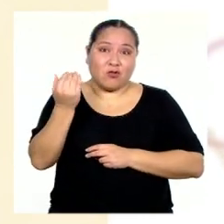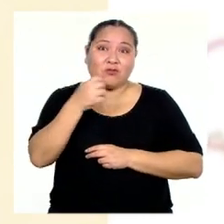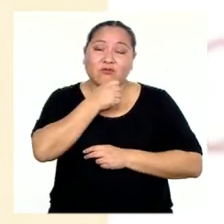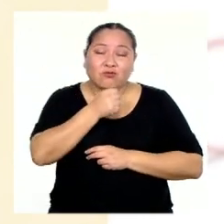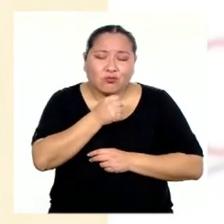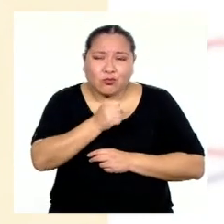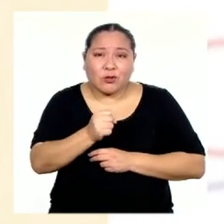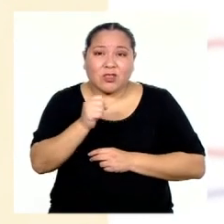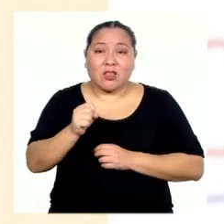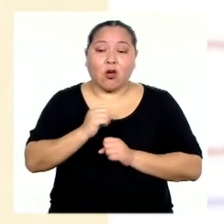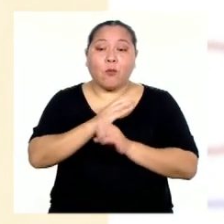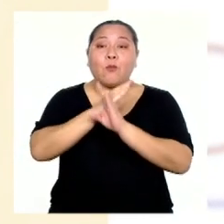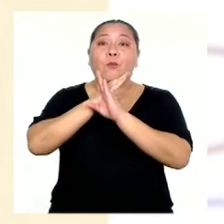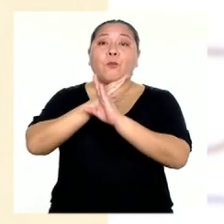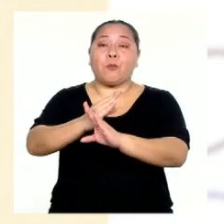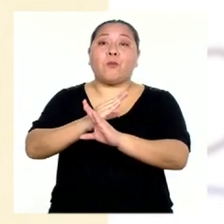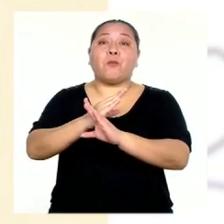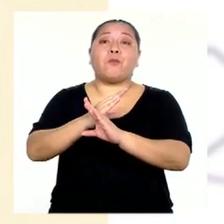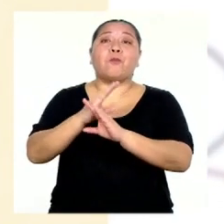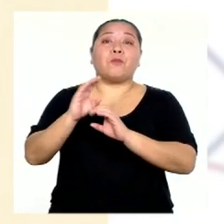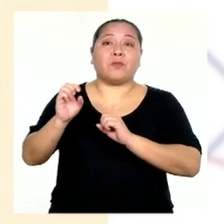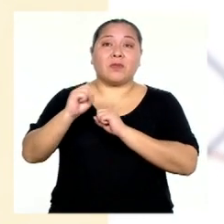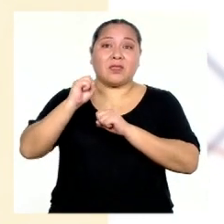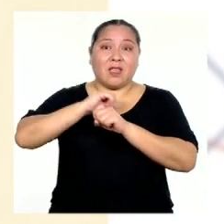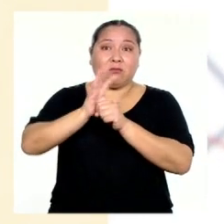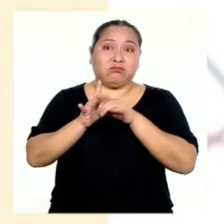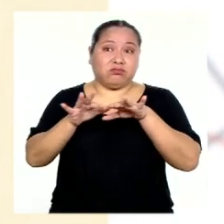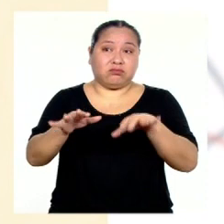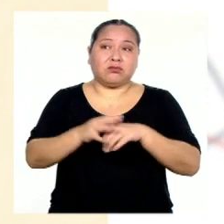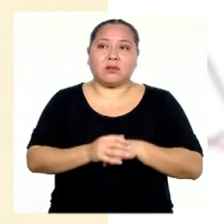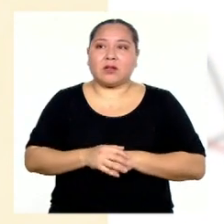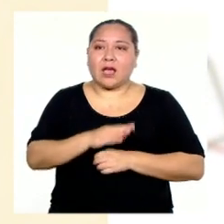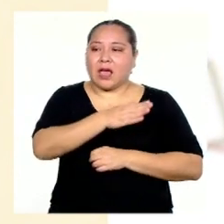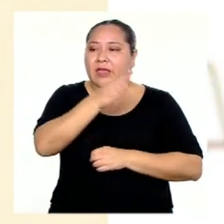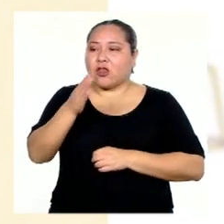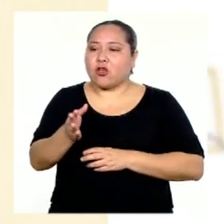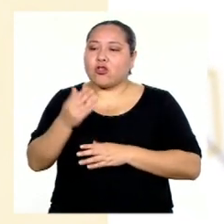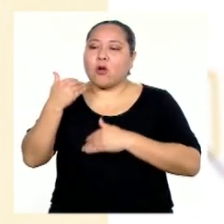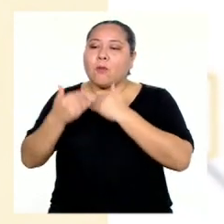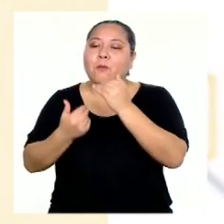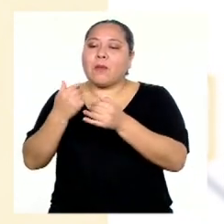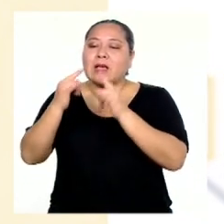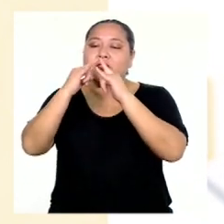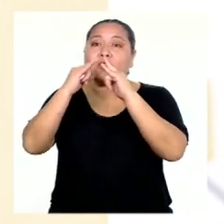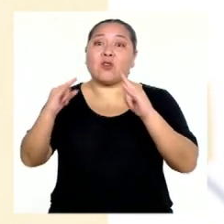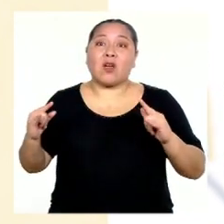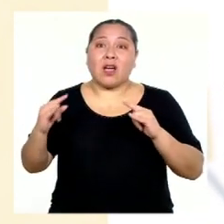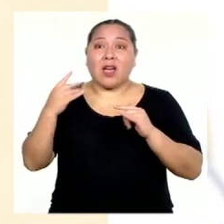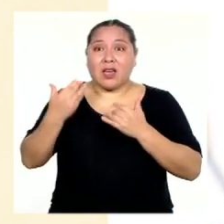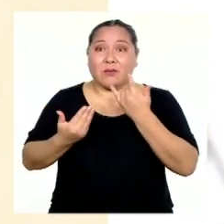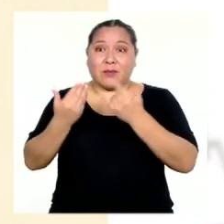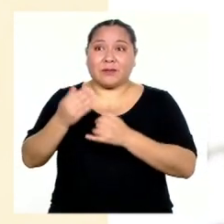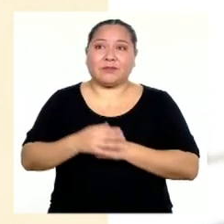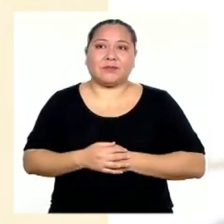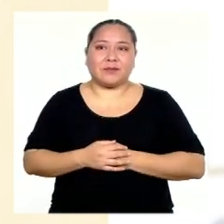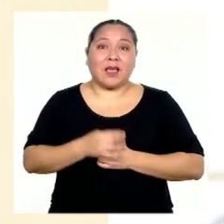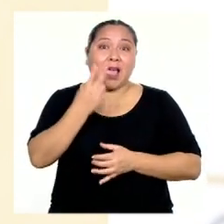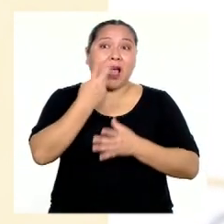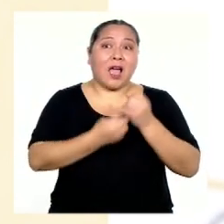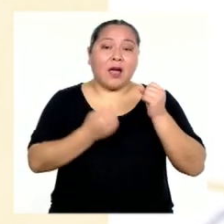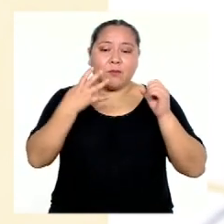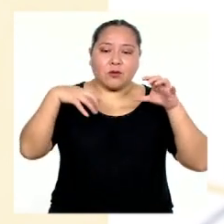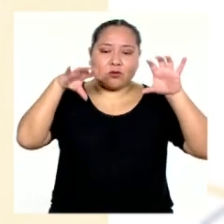COVID-19, mientras que el otro nos indica qué paso seguir para poder armar una carpa. En ambos casos nos da